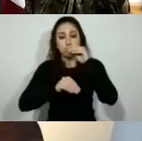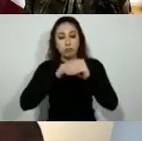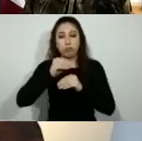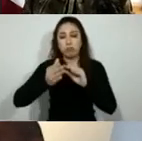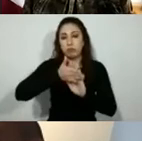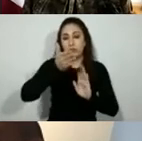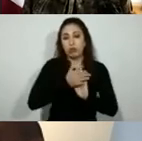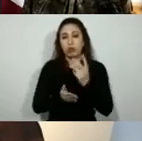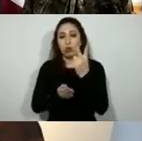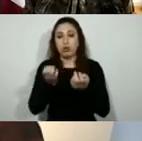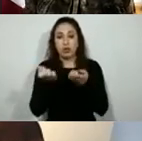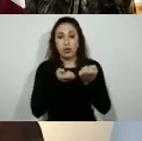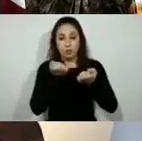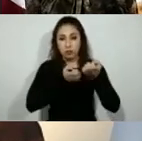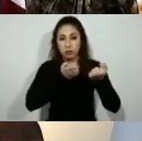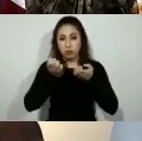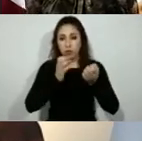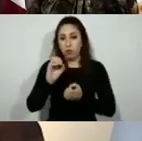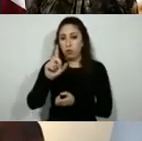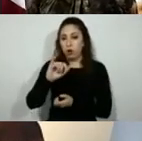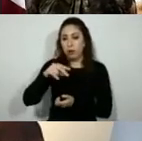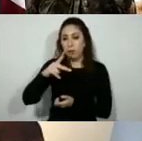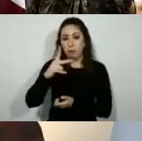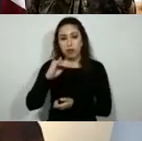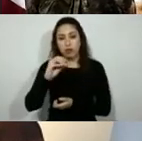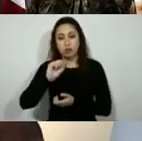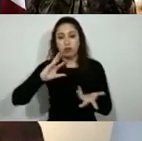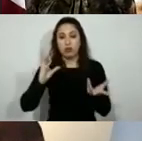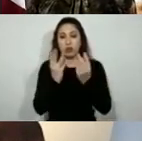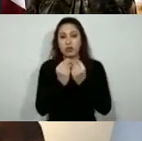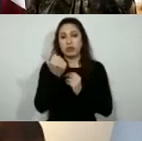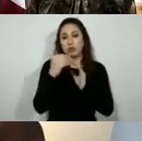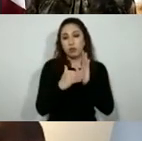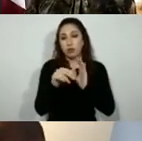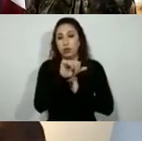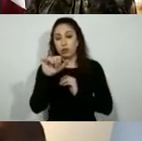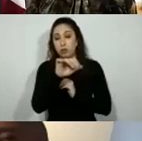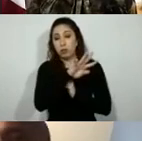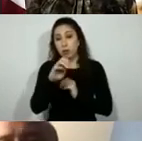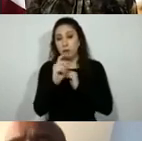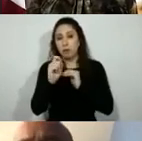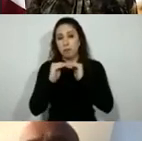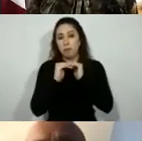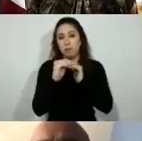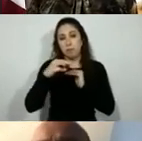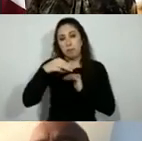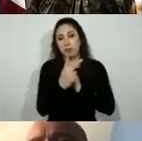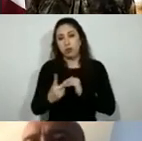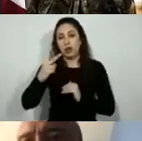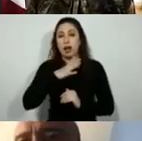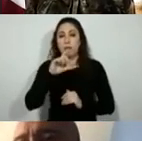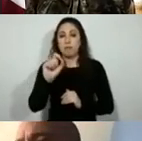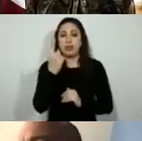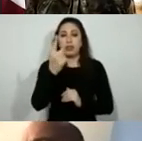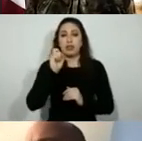gimnasios olímpicos que entre ambos suman 4,600 metros cuadrados, 27 multicanchas,